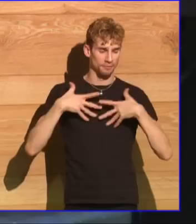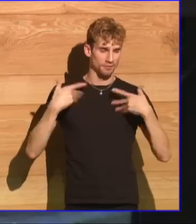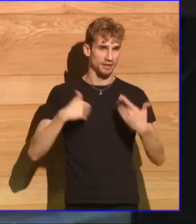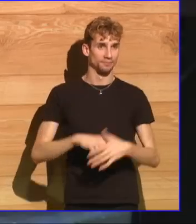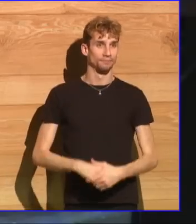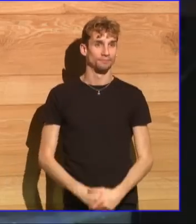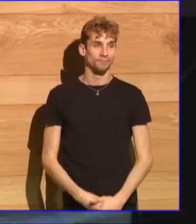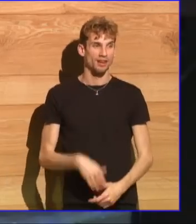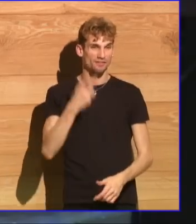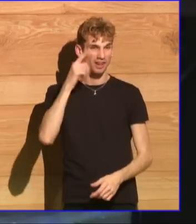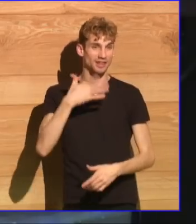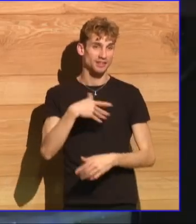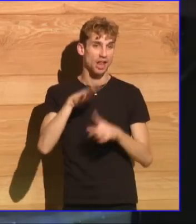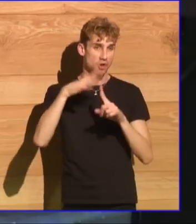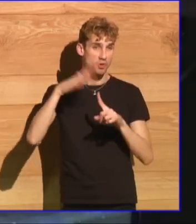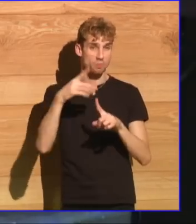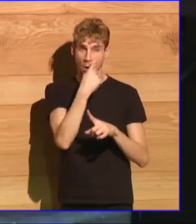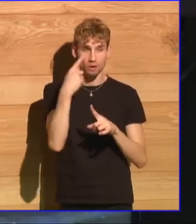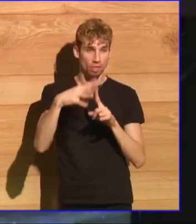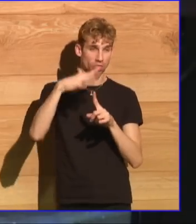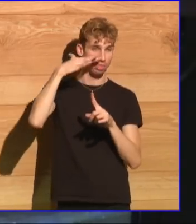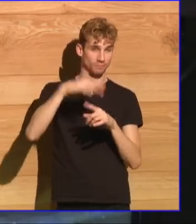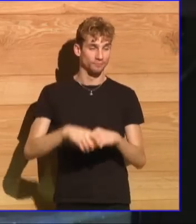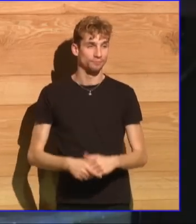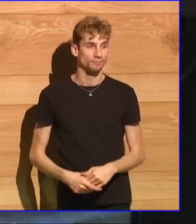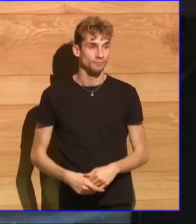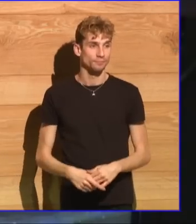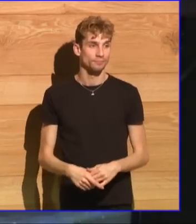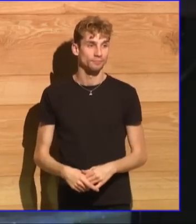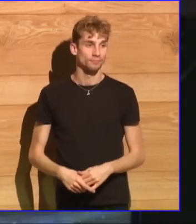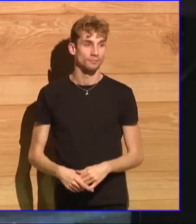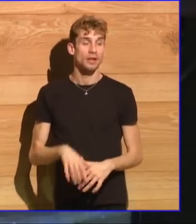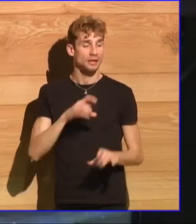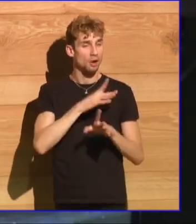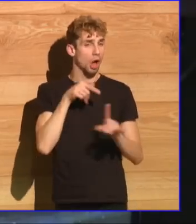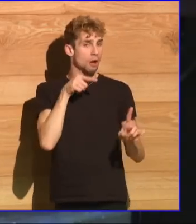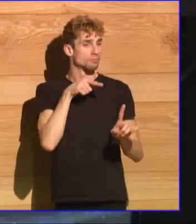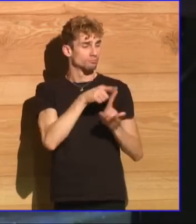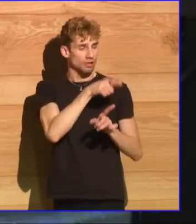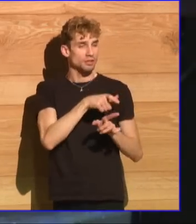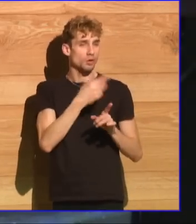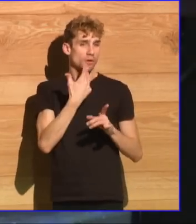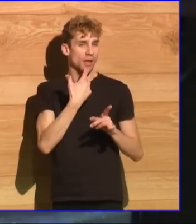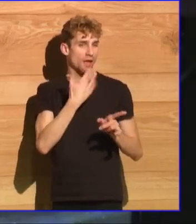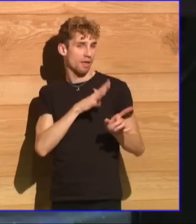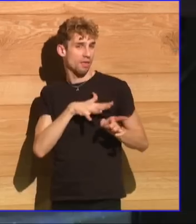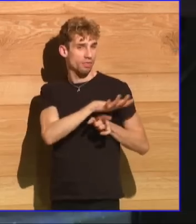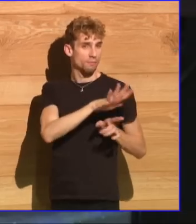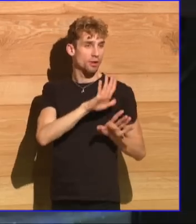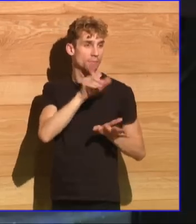Mira, le ha entrado el humo en los ojos. Claro, Javi, y contigo Javi, funciona eso. Tómate un whisky. Y otra Javi. persona lo ve